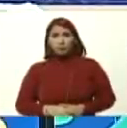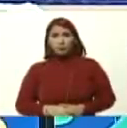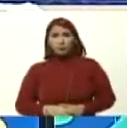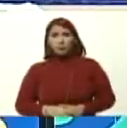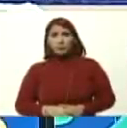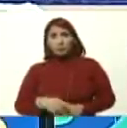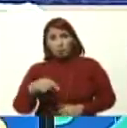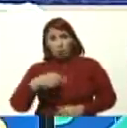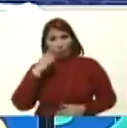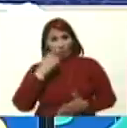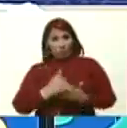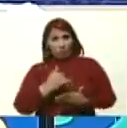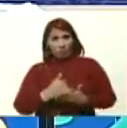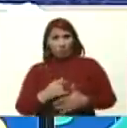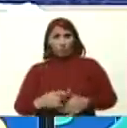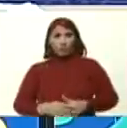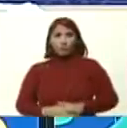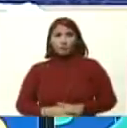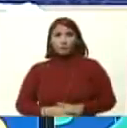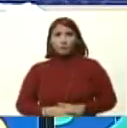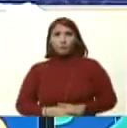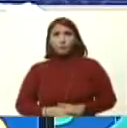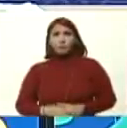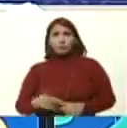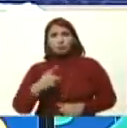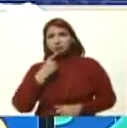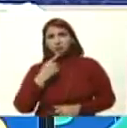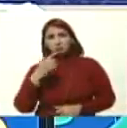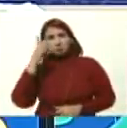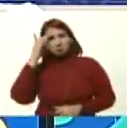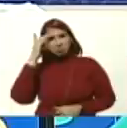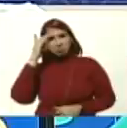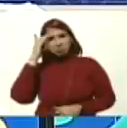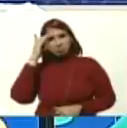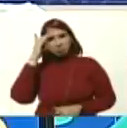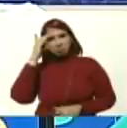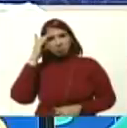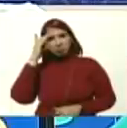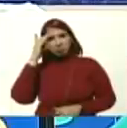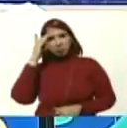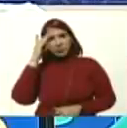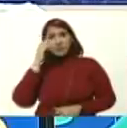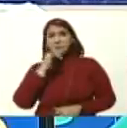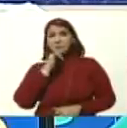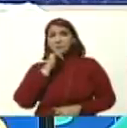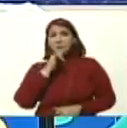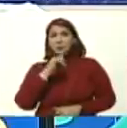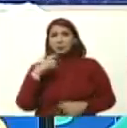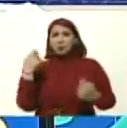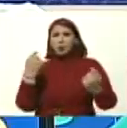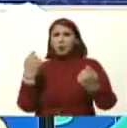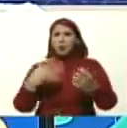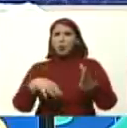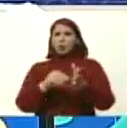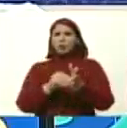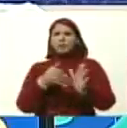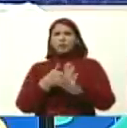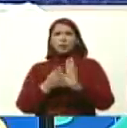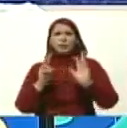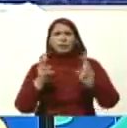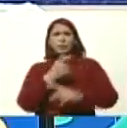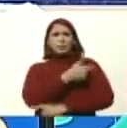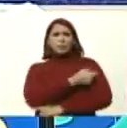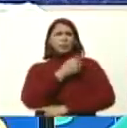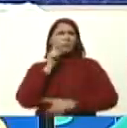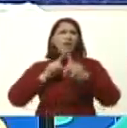Hoy, fíjese, no te había dicho, Delcy, las agencias de noticias hoy tomaron el tema a través de la vacunación y